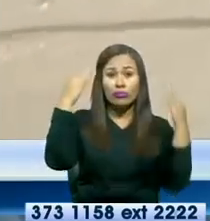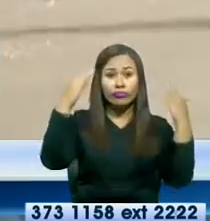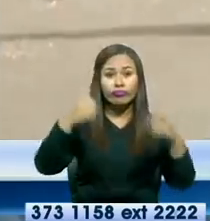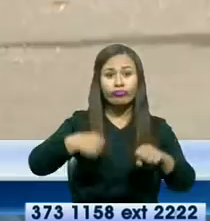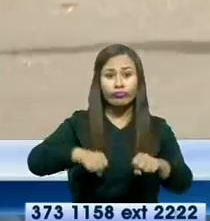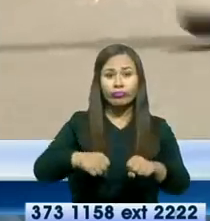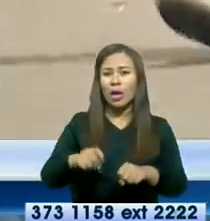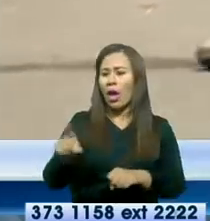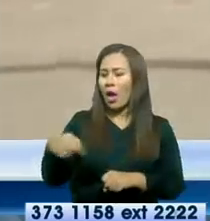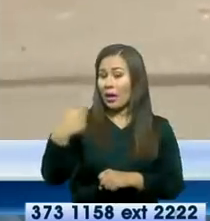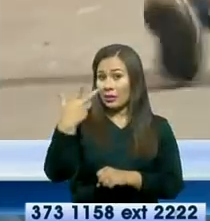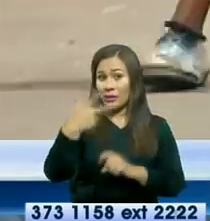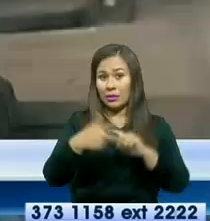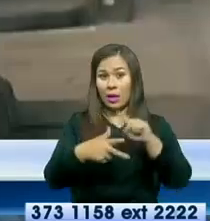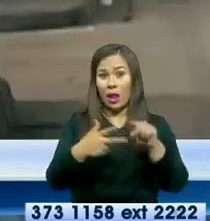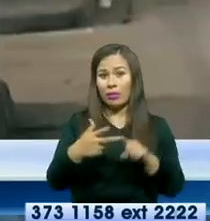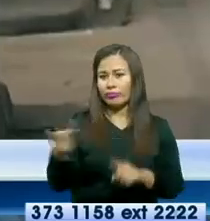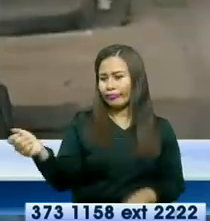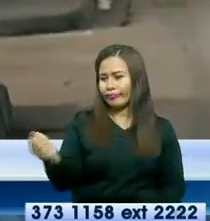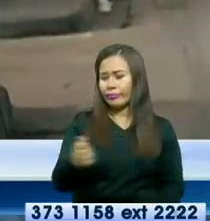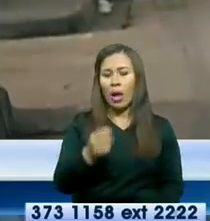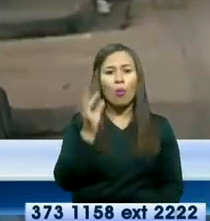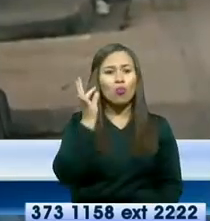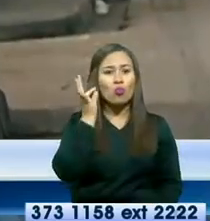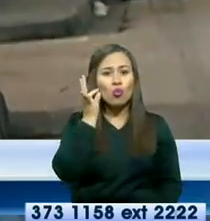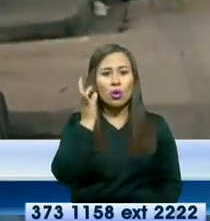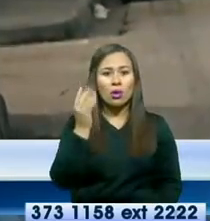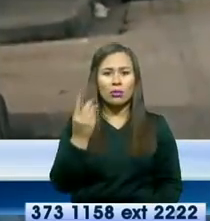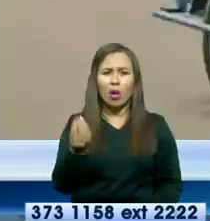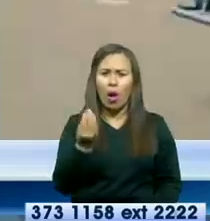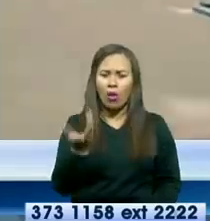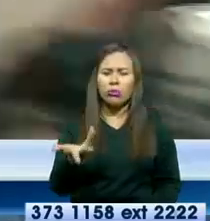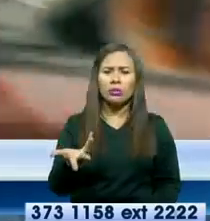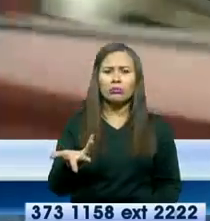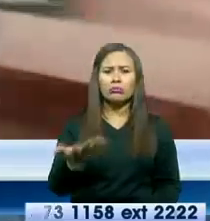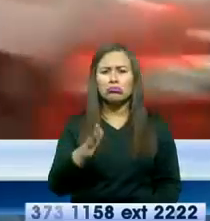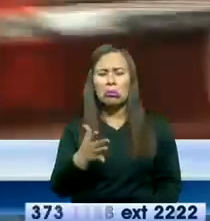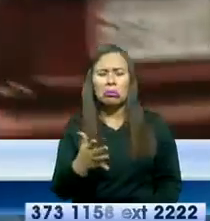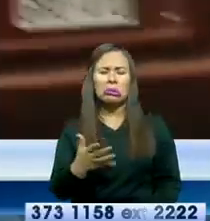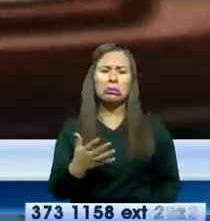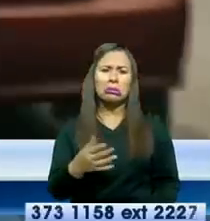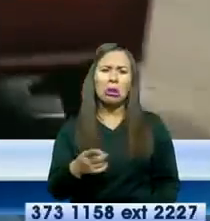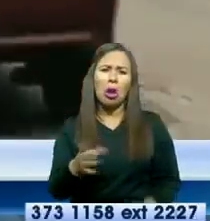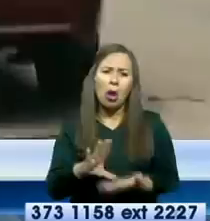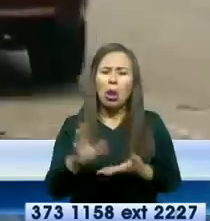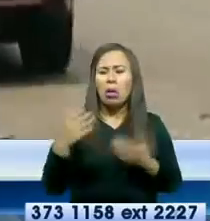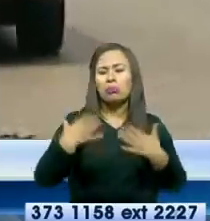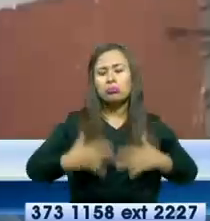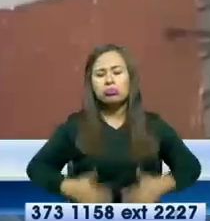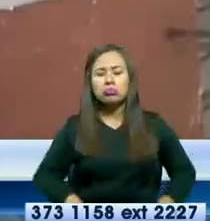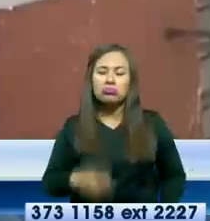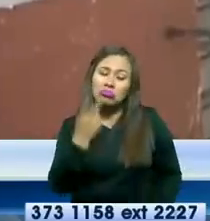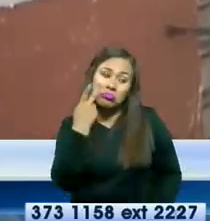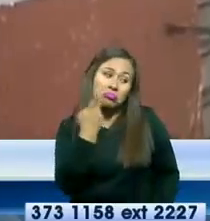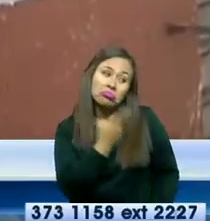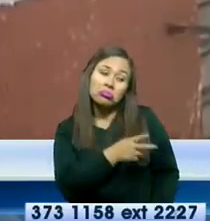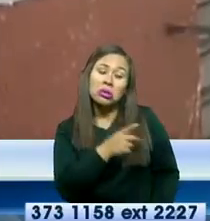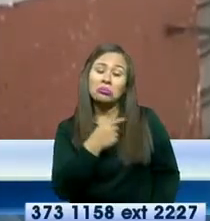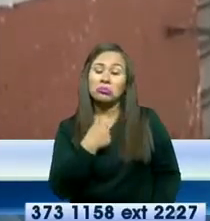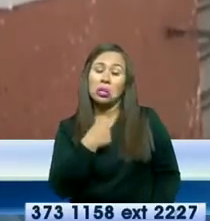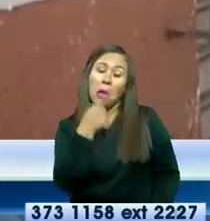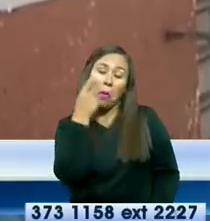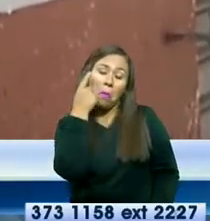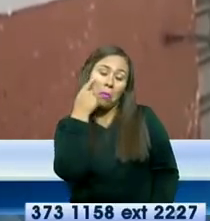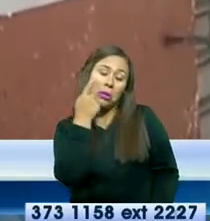tres manes, que iban jalando H. Y ahí llevaban una pelada así del colegio y la llevaban ahí. Como quien dice, como